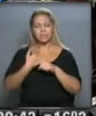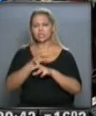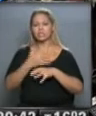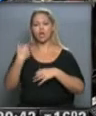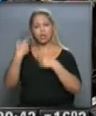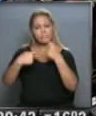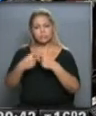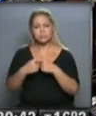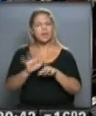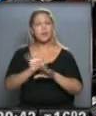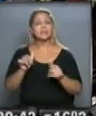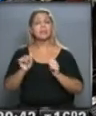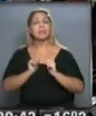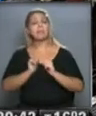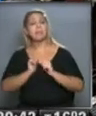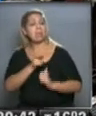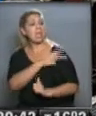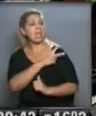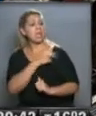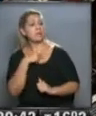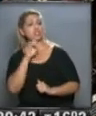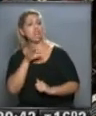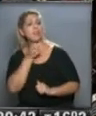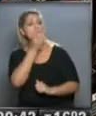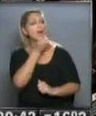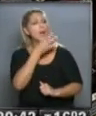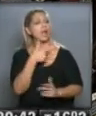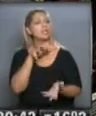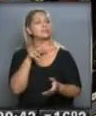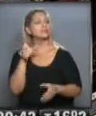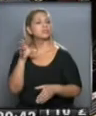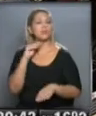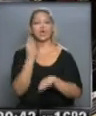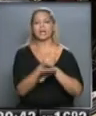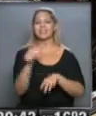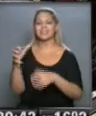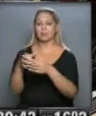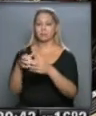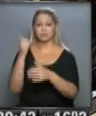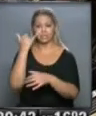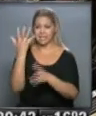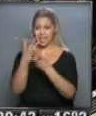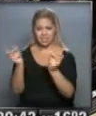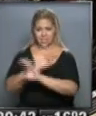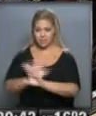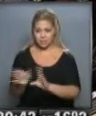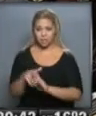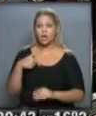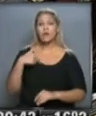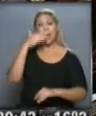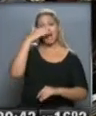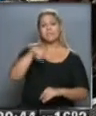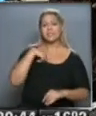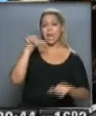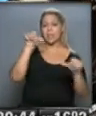ser gerentes o voceros de las corporaciones, que eso ya pasó y siempre termina